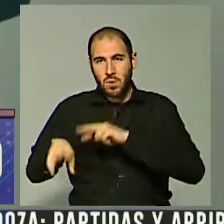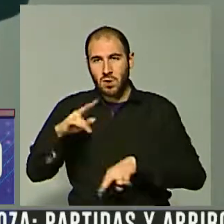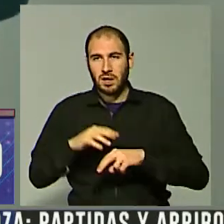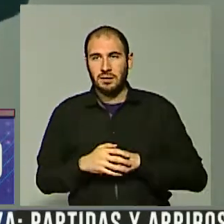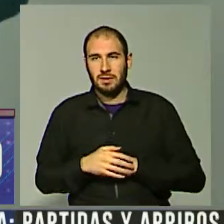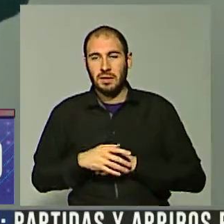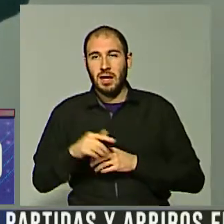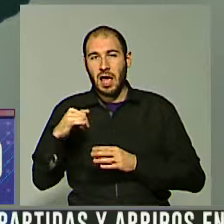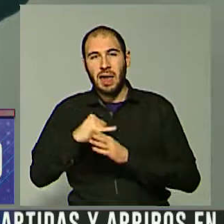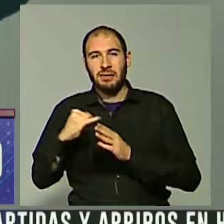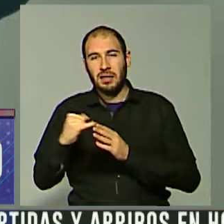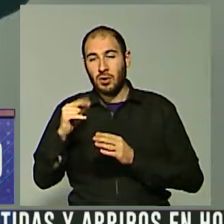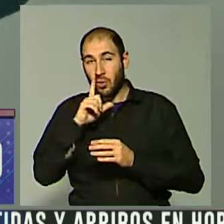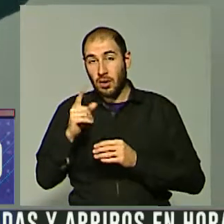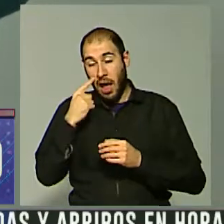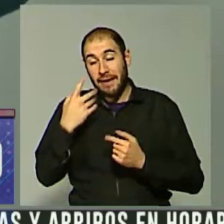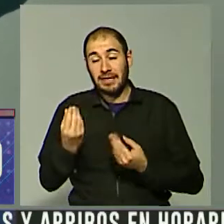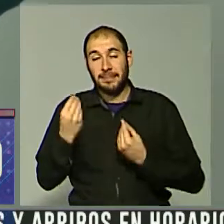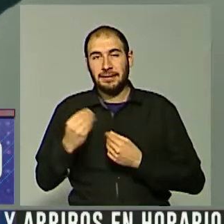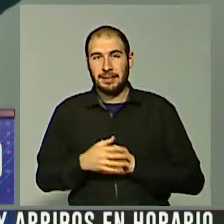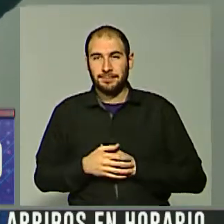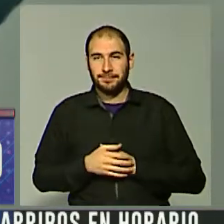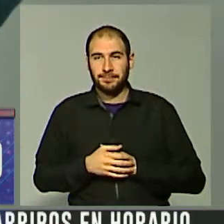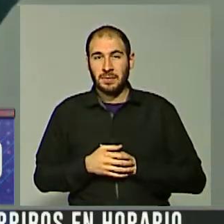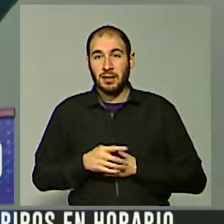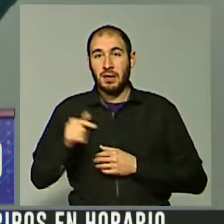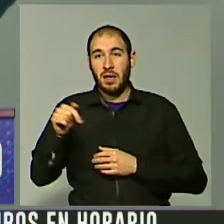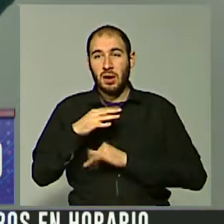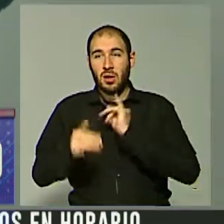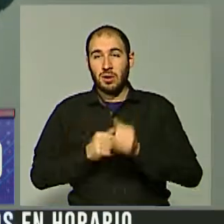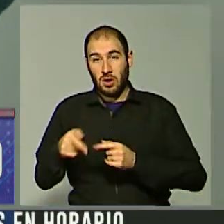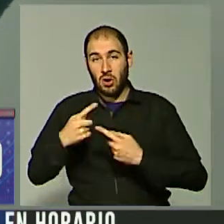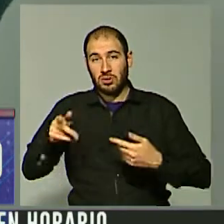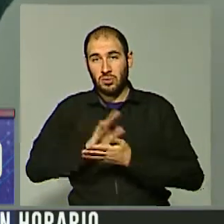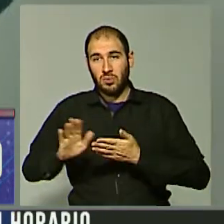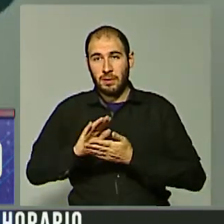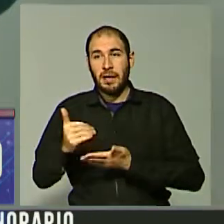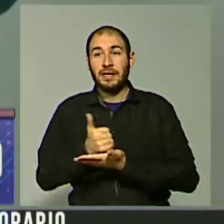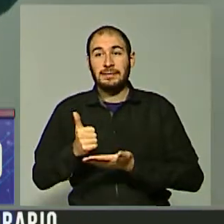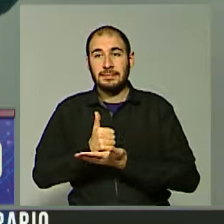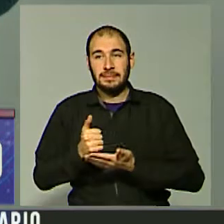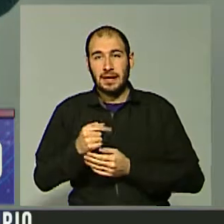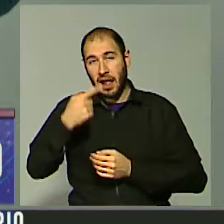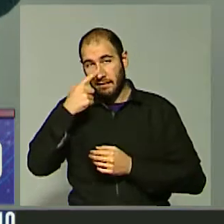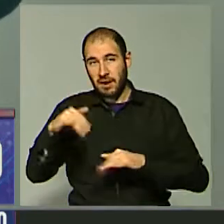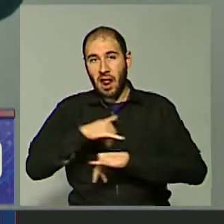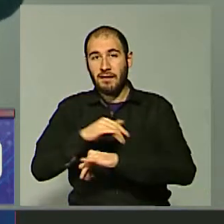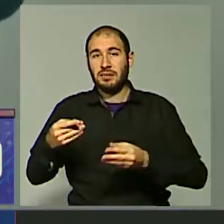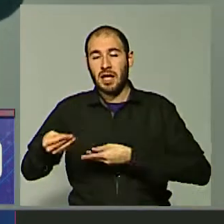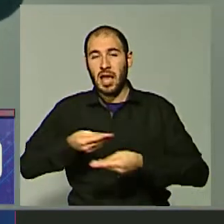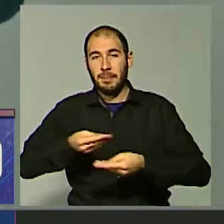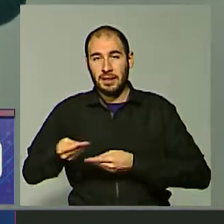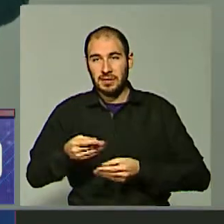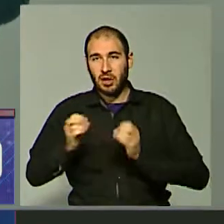de mediados de julio. Veremos qué sucede. Por lo pronto decir que esta es la novedad y esperar estos días para que finalmente se conozcan las empresas